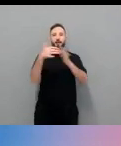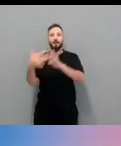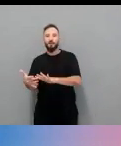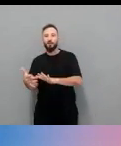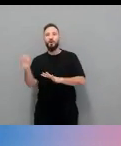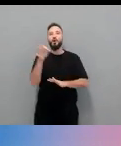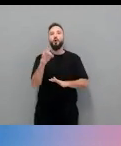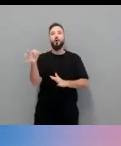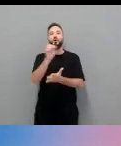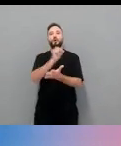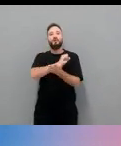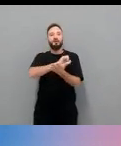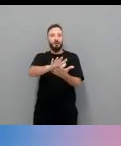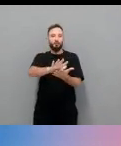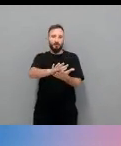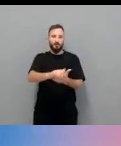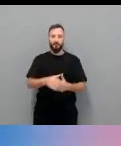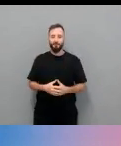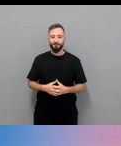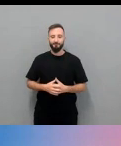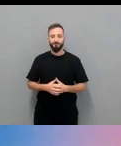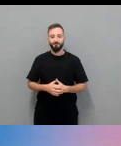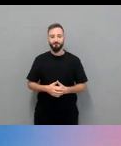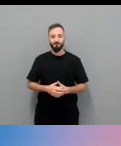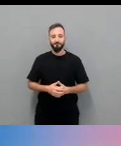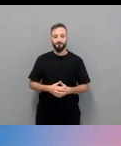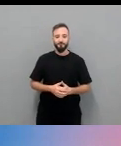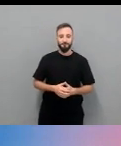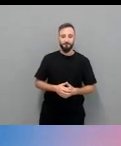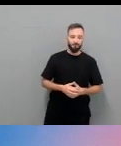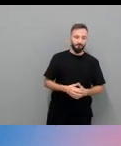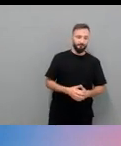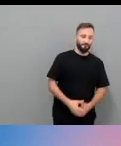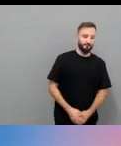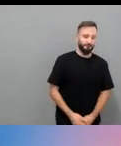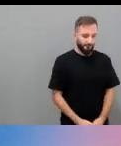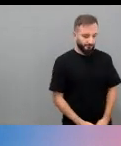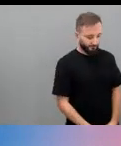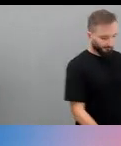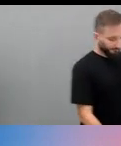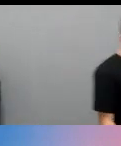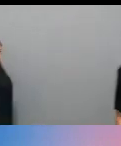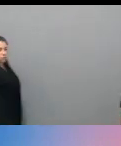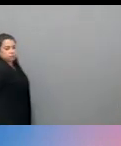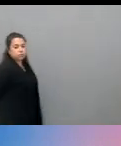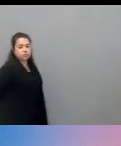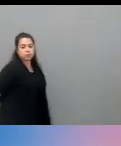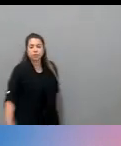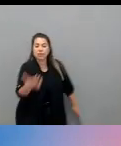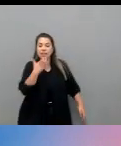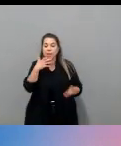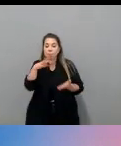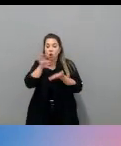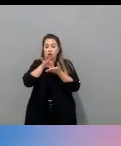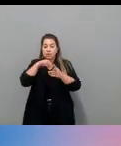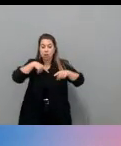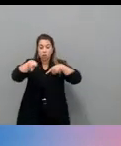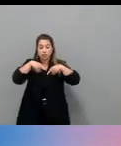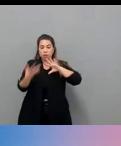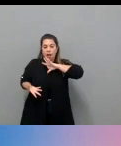una gratuidad en esos precios. Hay ejemplos, servicios de transporte adaptado